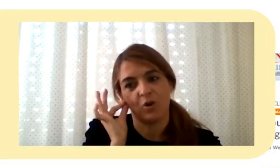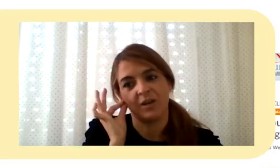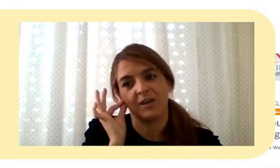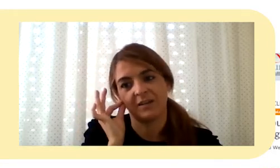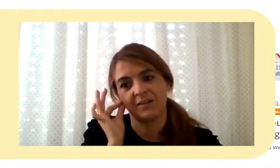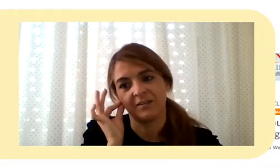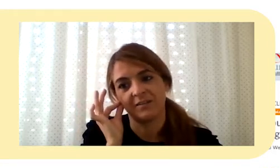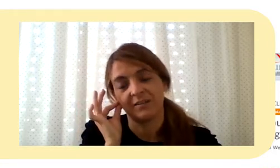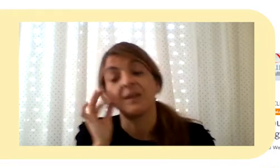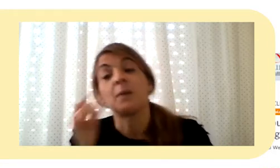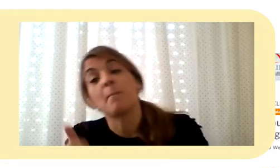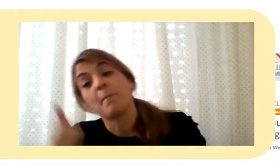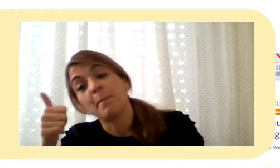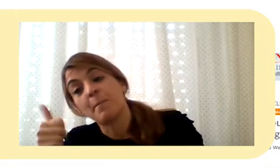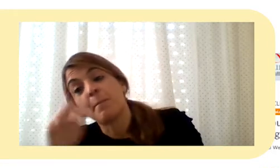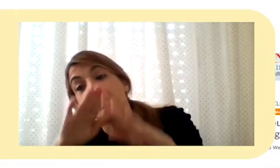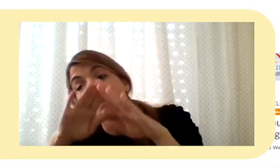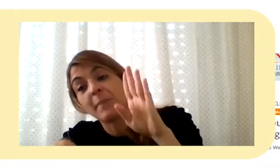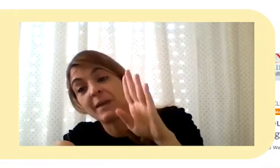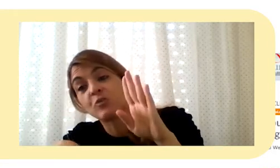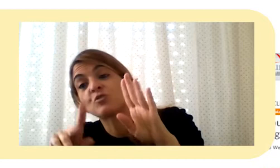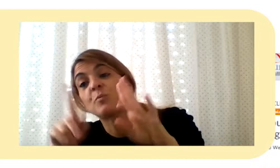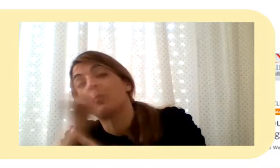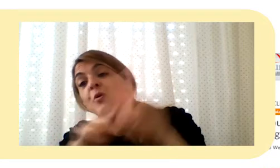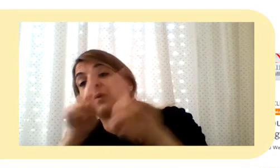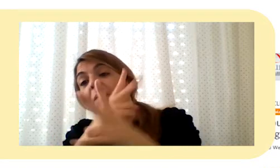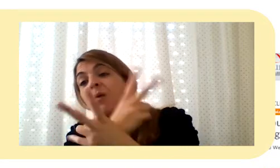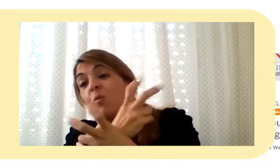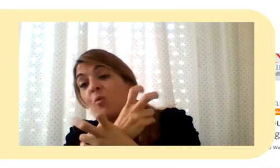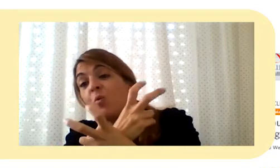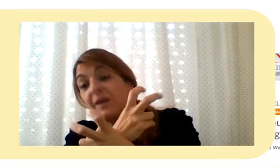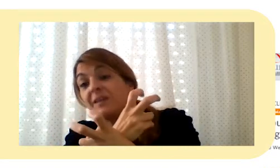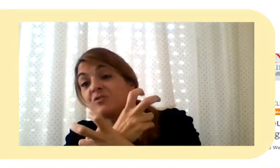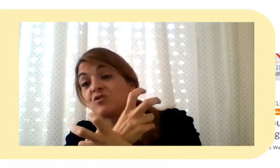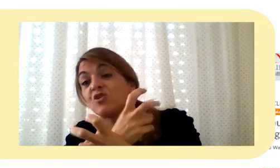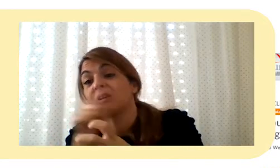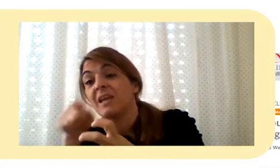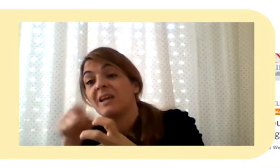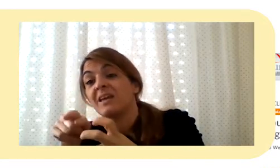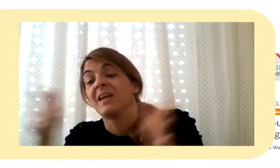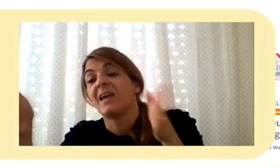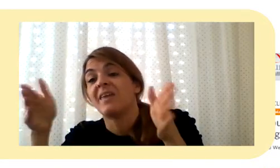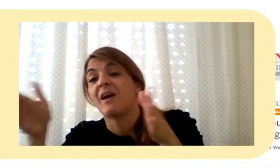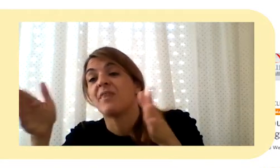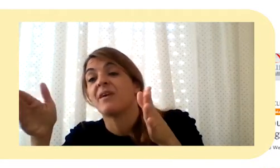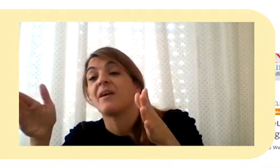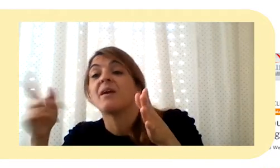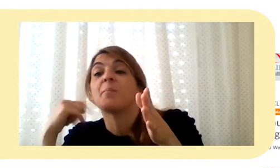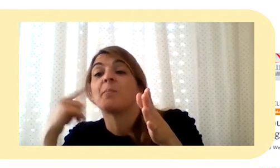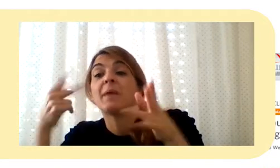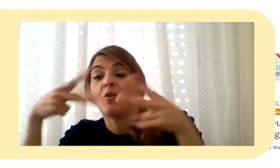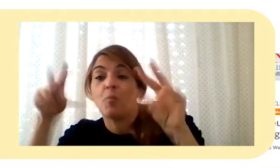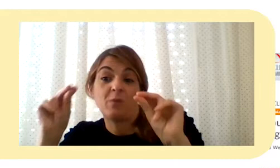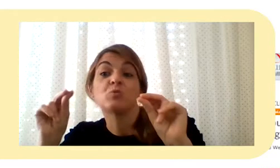mayor el retraso en hombres que en mujeres, porque claro, estamos pensando más en qué sucede en las mujeres en la edad de la menopausia, cuando realmente un